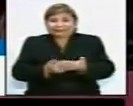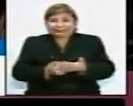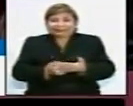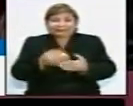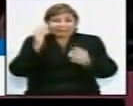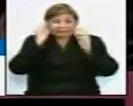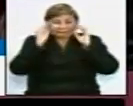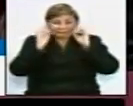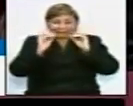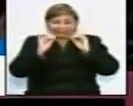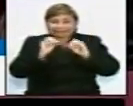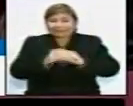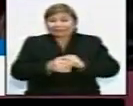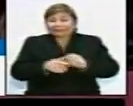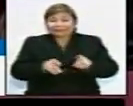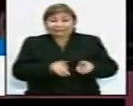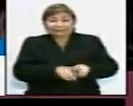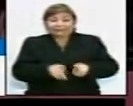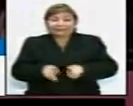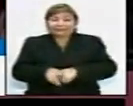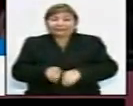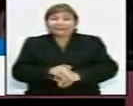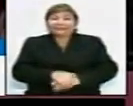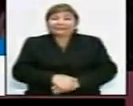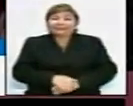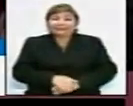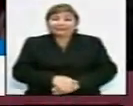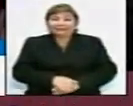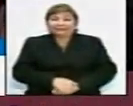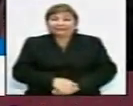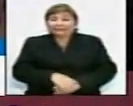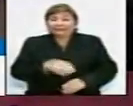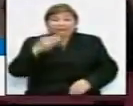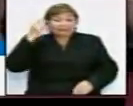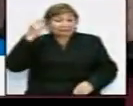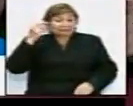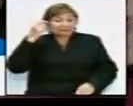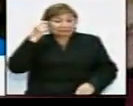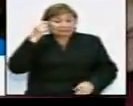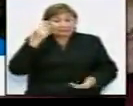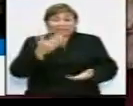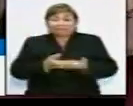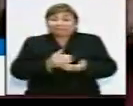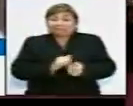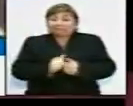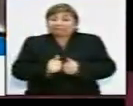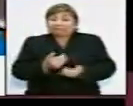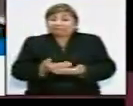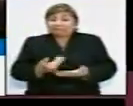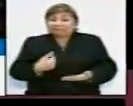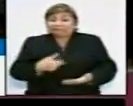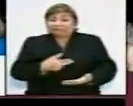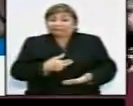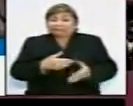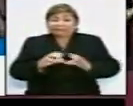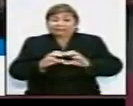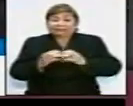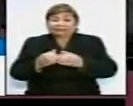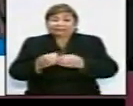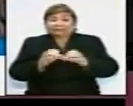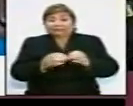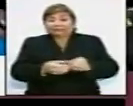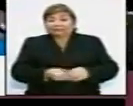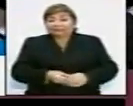nuestras opiniones, pero también hay temas políticos que escapan a nuestro campo, que